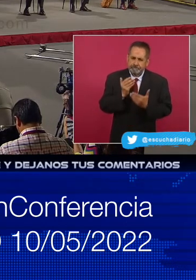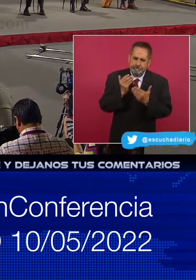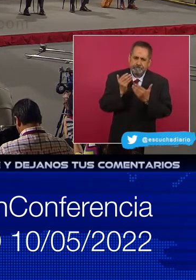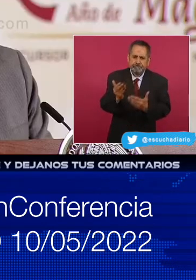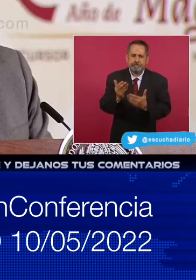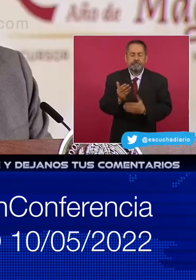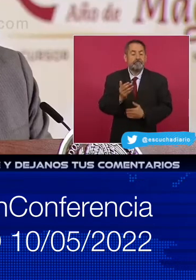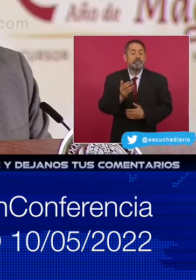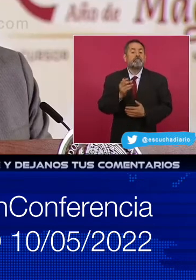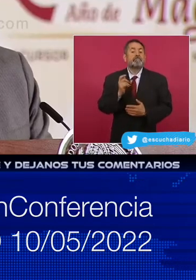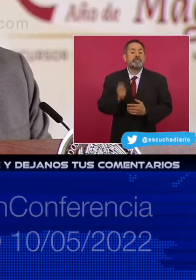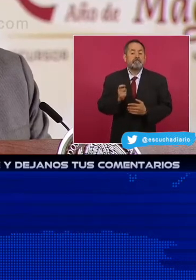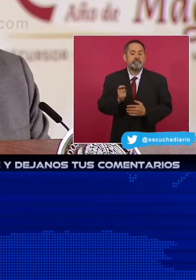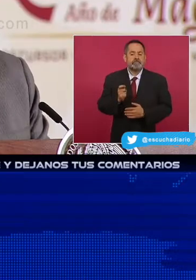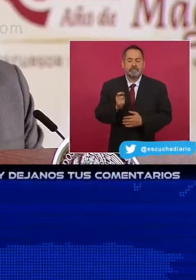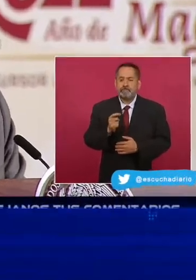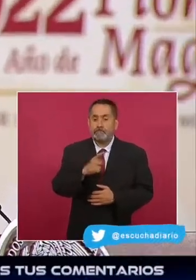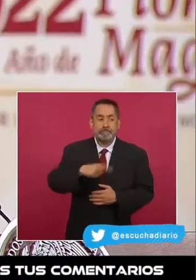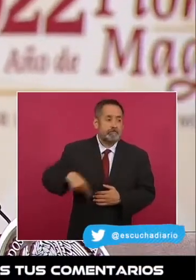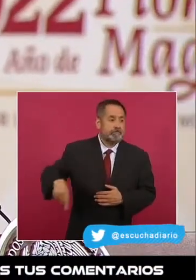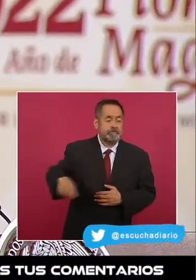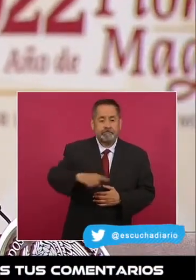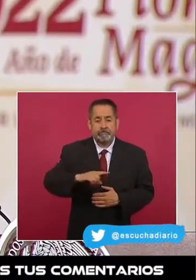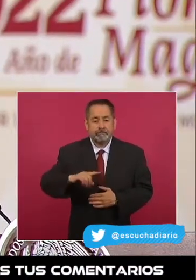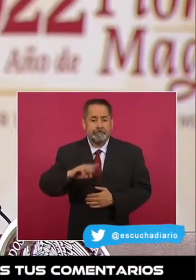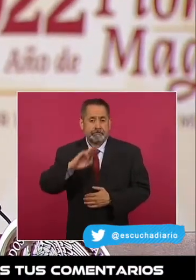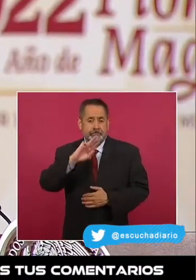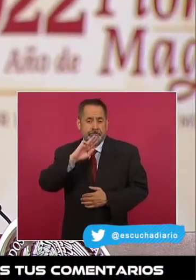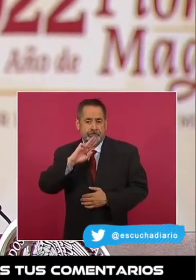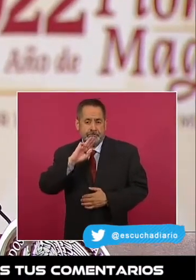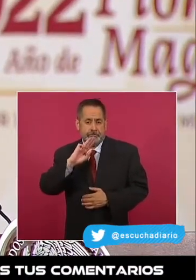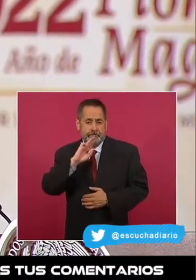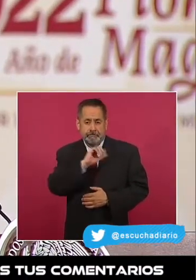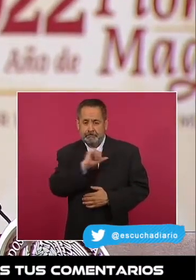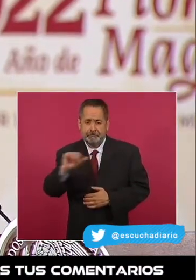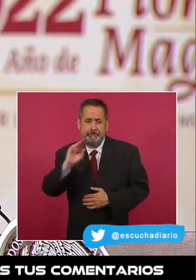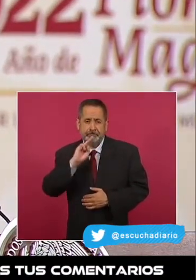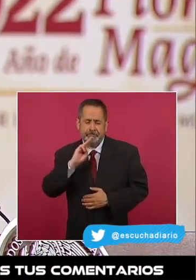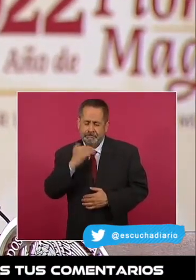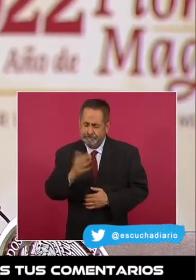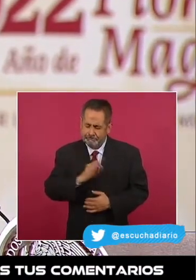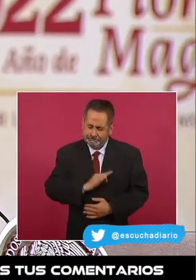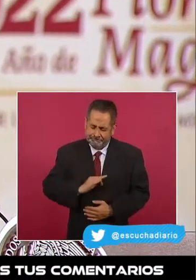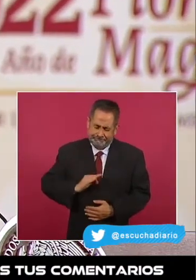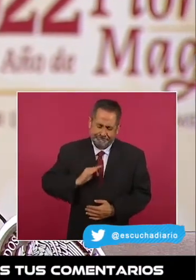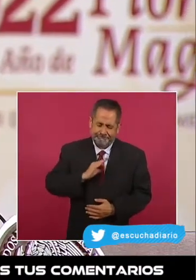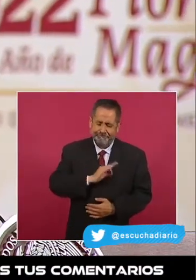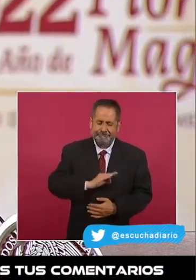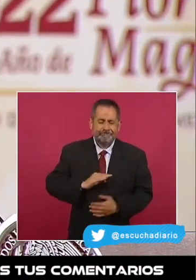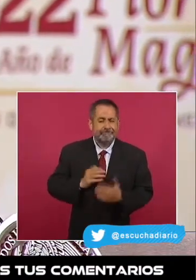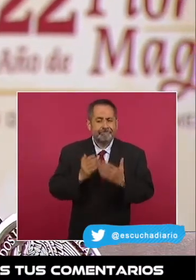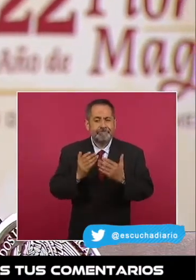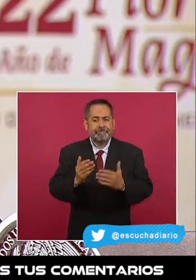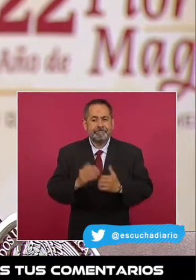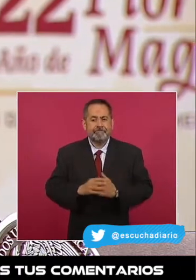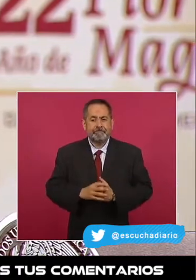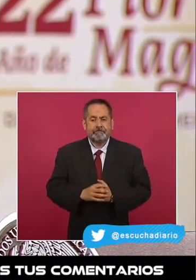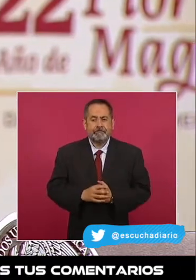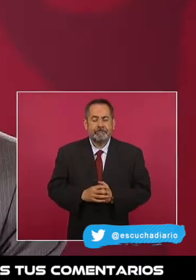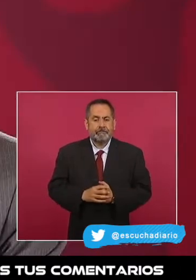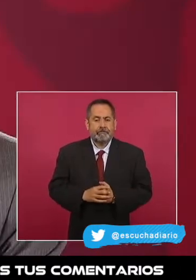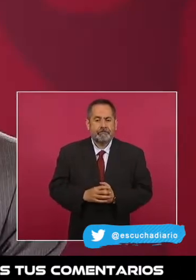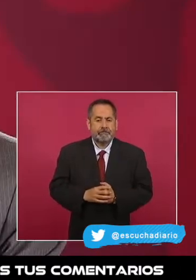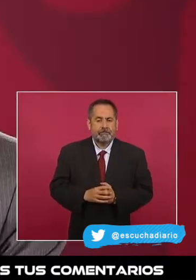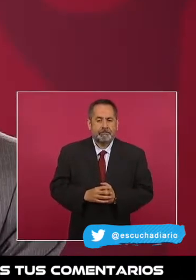felicitaciones a las mamás. Este martes el presidente envió su felicitación a todas las madres de México